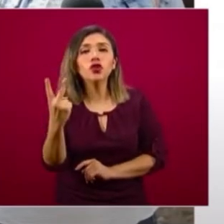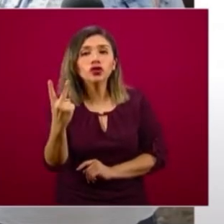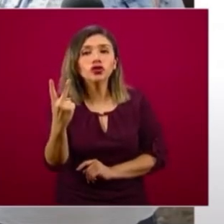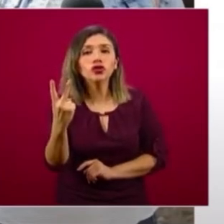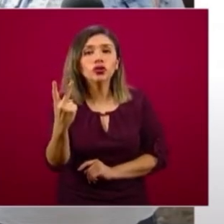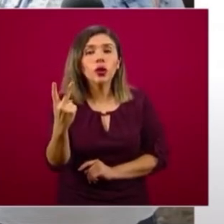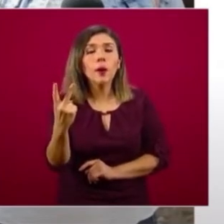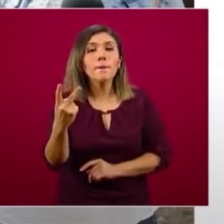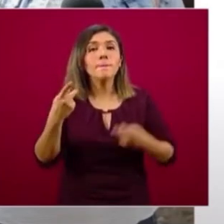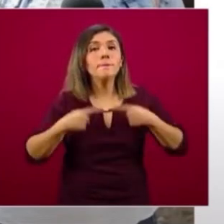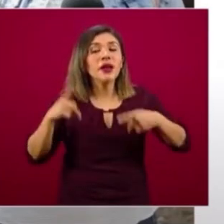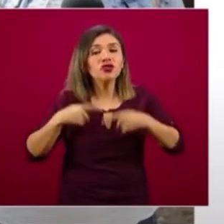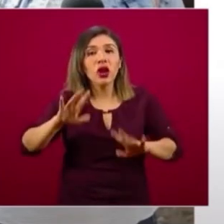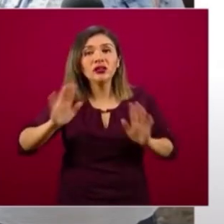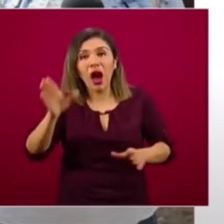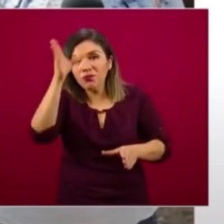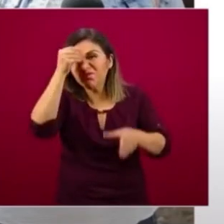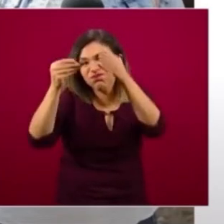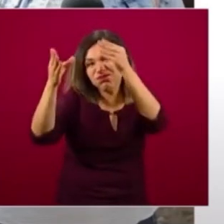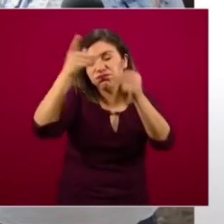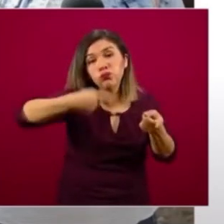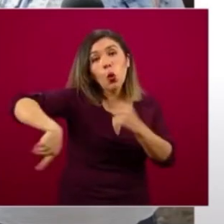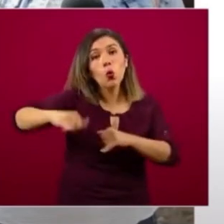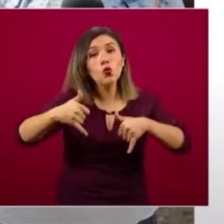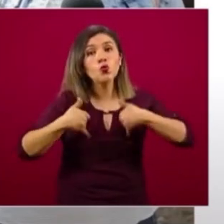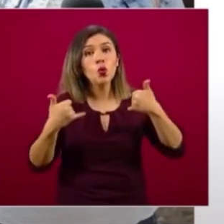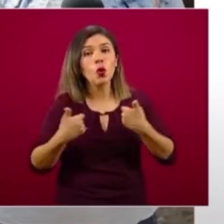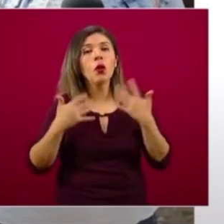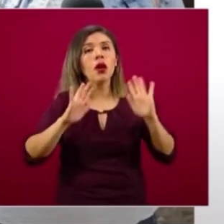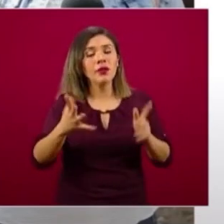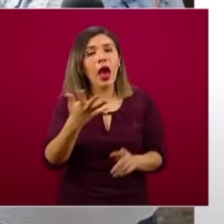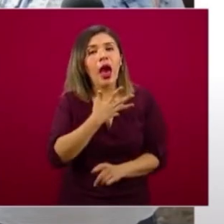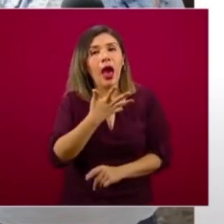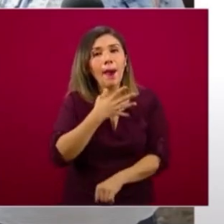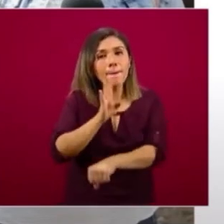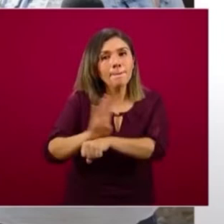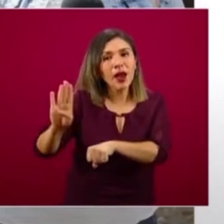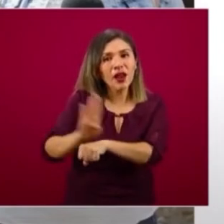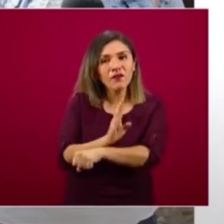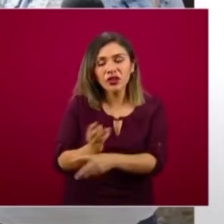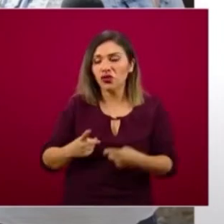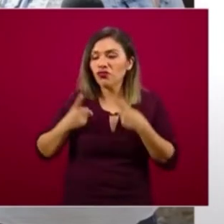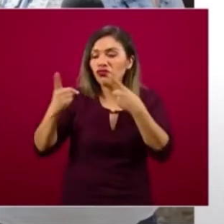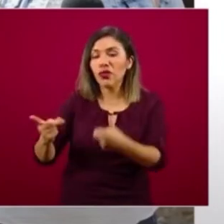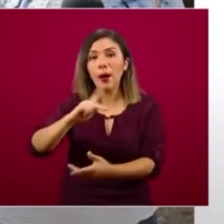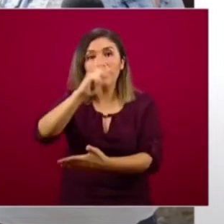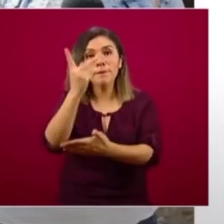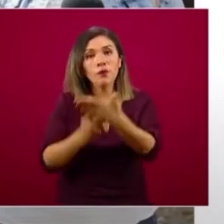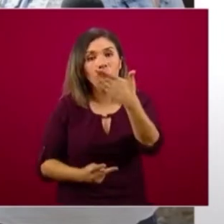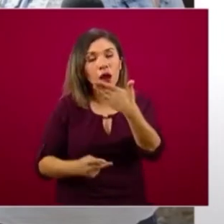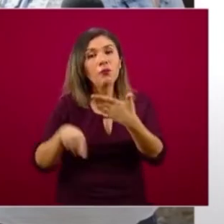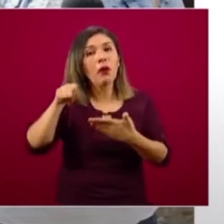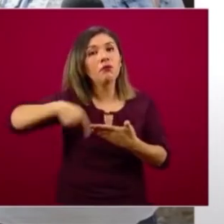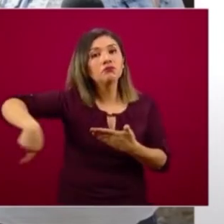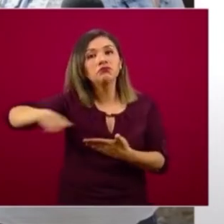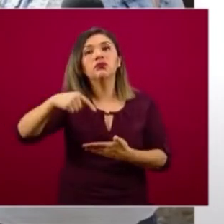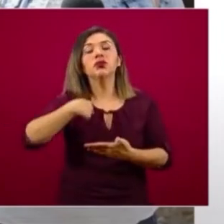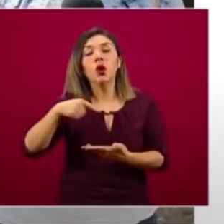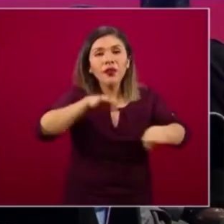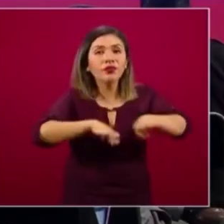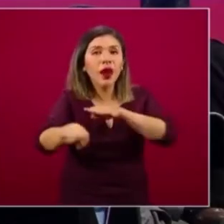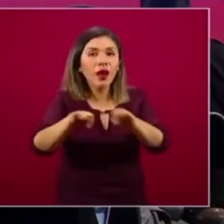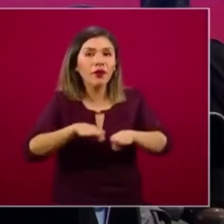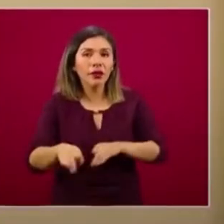1,317,822 aprendices, jóvenes que han sido beneficiados, que han sido tocados por el programa y a los cuales les hemos cambiado la